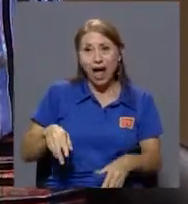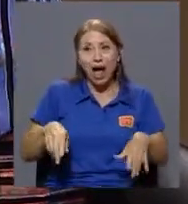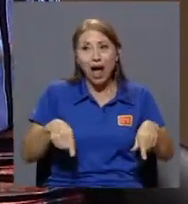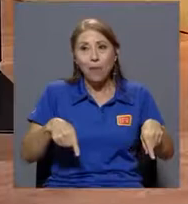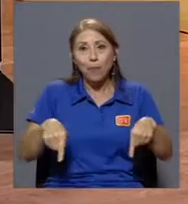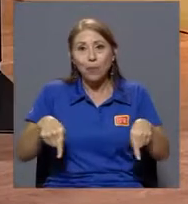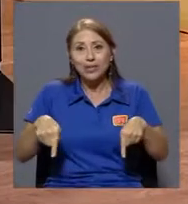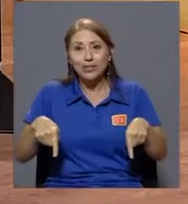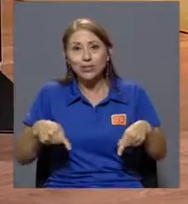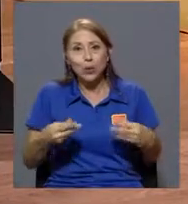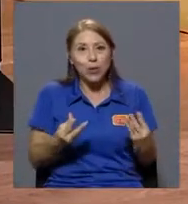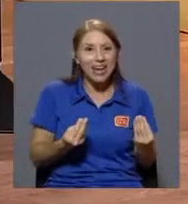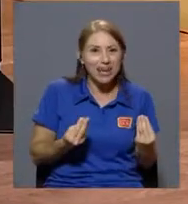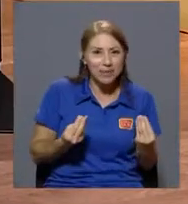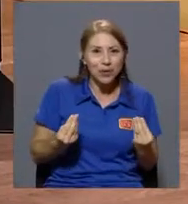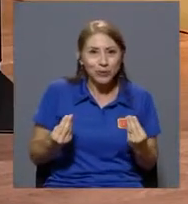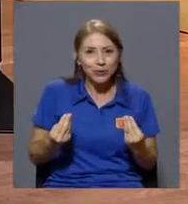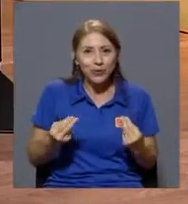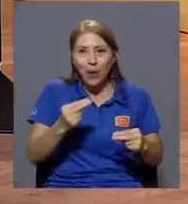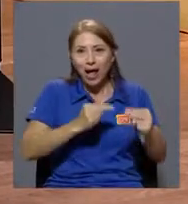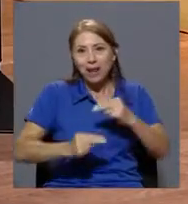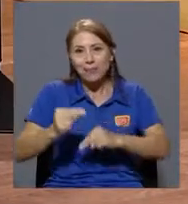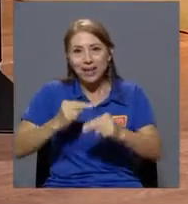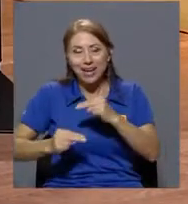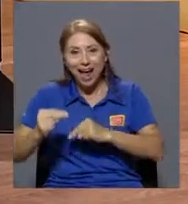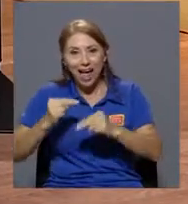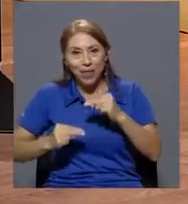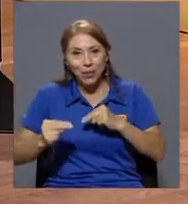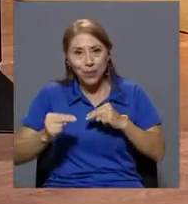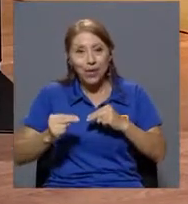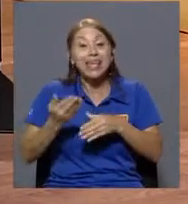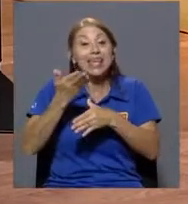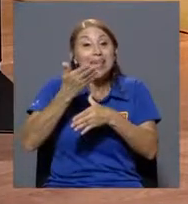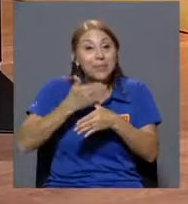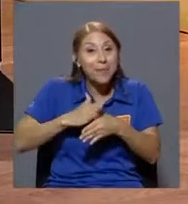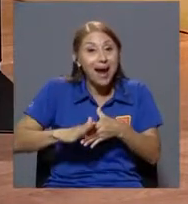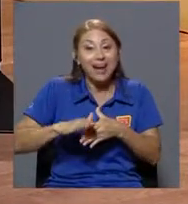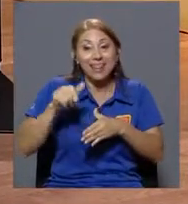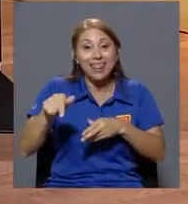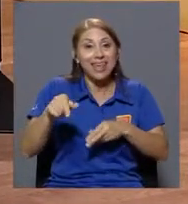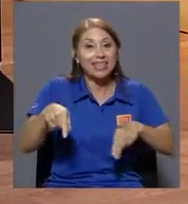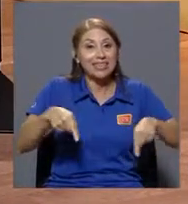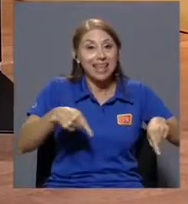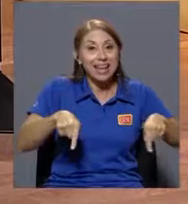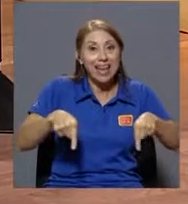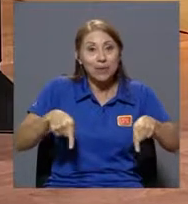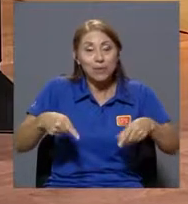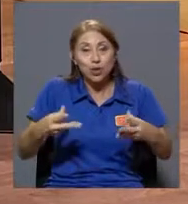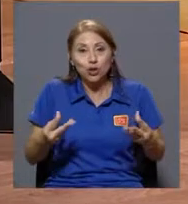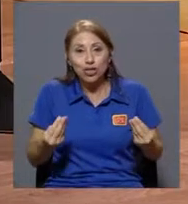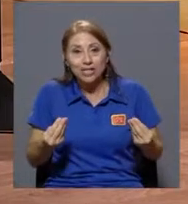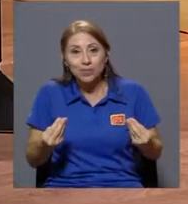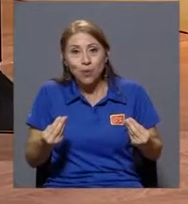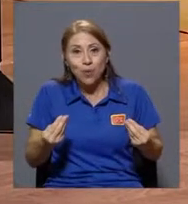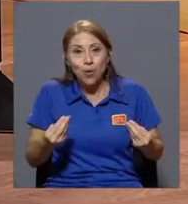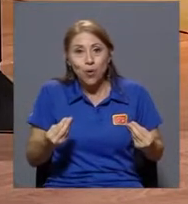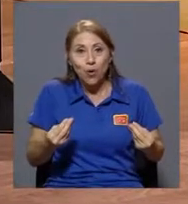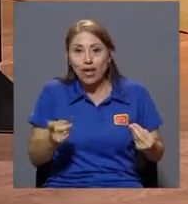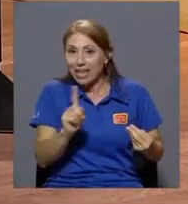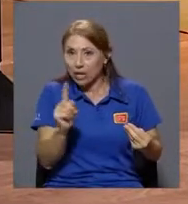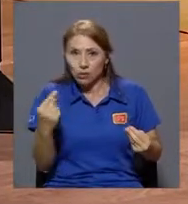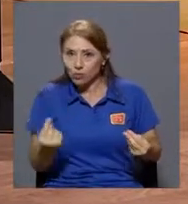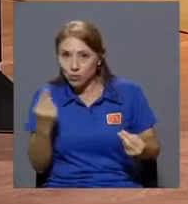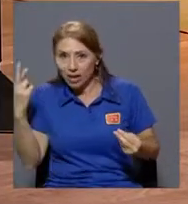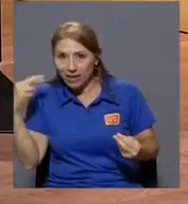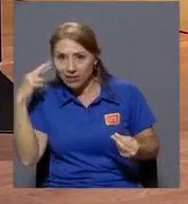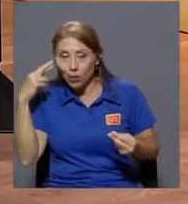mercado y parte de ese nerviosismo, que no es la única razón, ha sometido